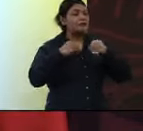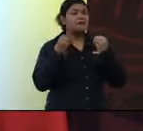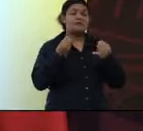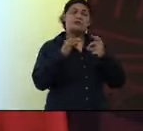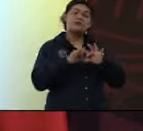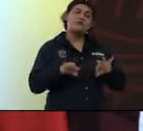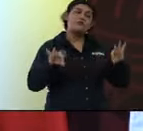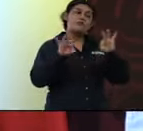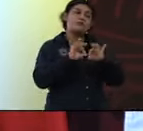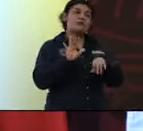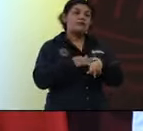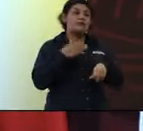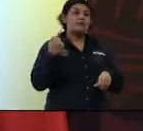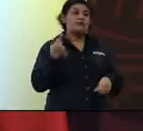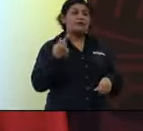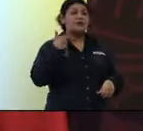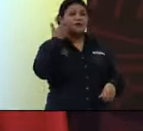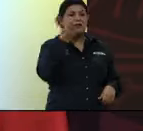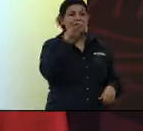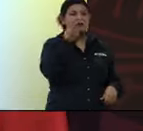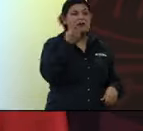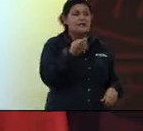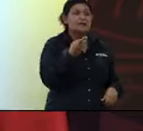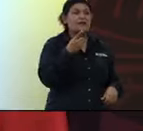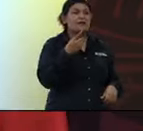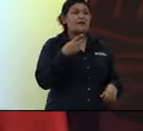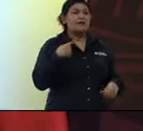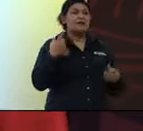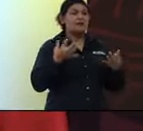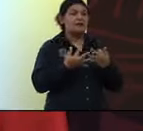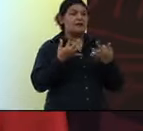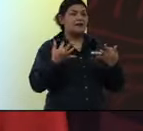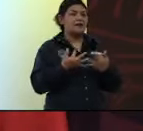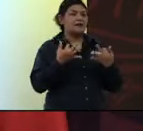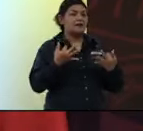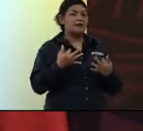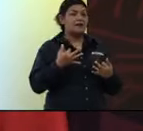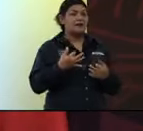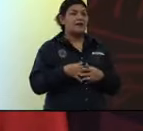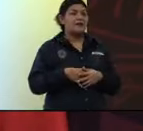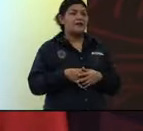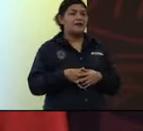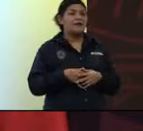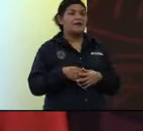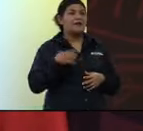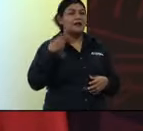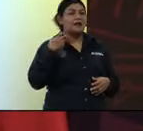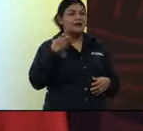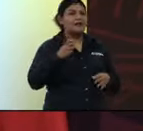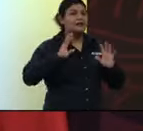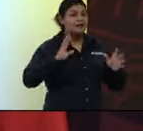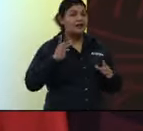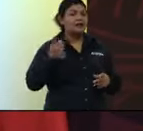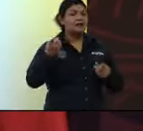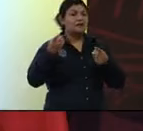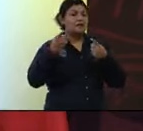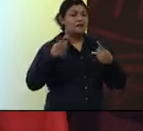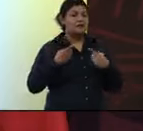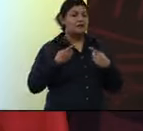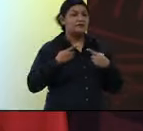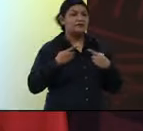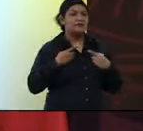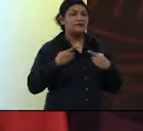porque inclusive quiero decirles que tocamos terrenos de la industria de Alpec Poliéster. Ellos ya nos donaron la parte que los